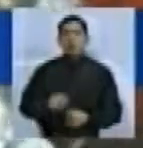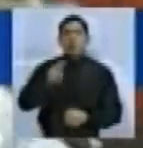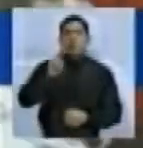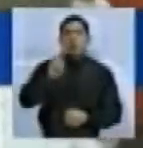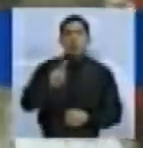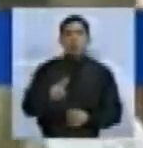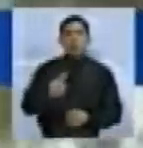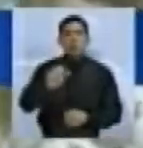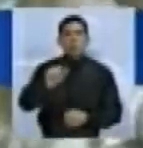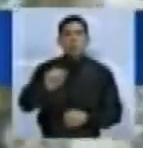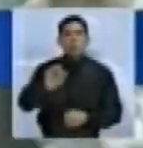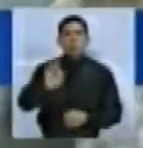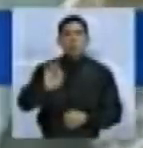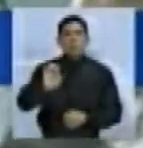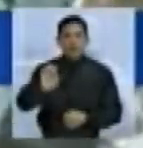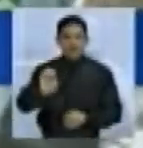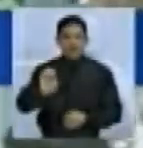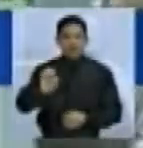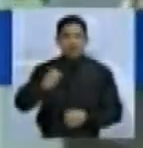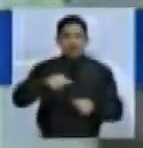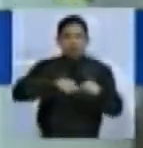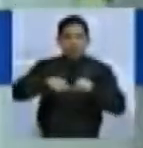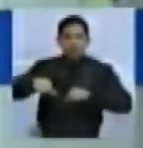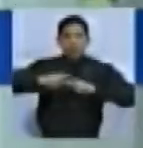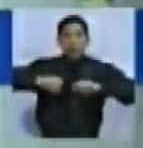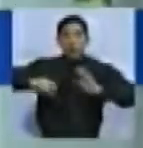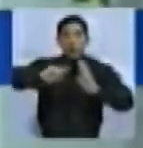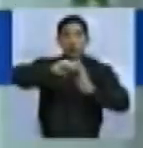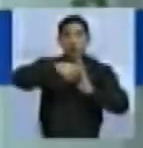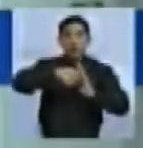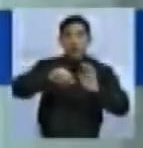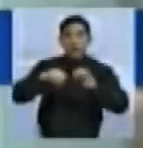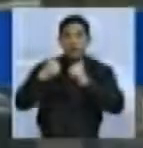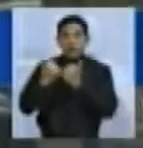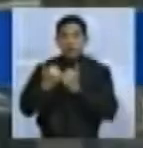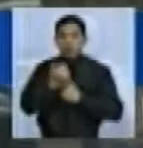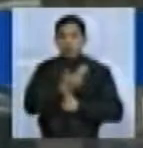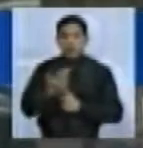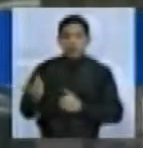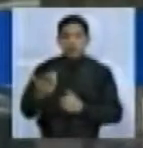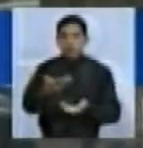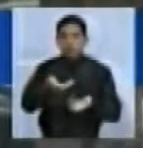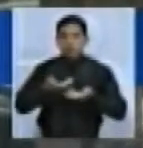Análisis Financiero y Económico, Contraloría y Asamblea.